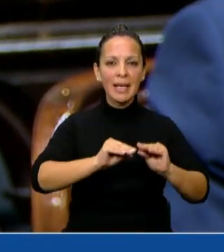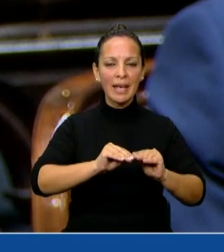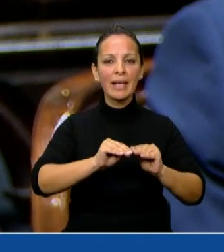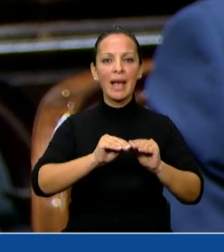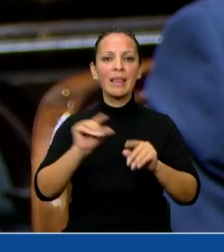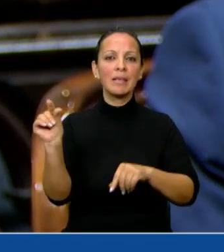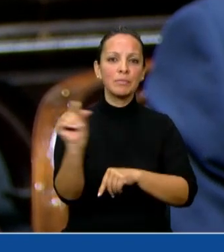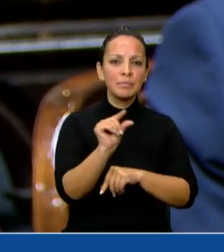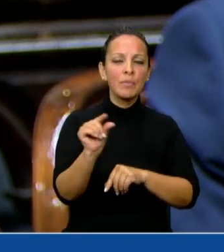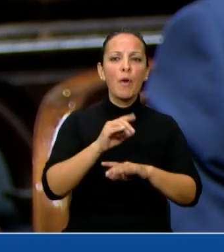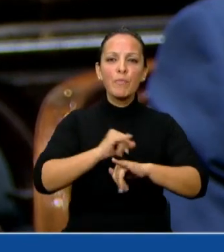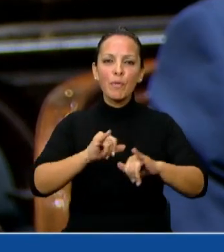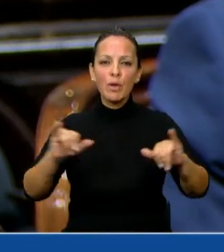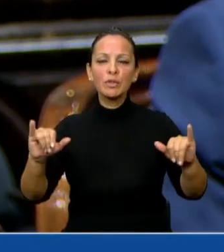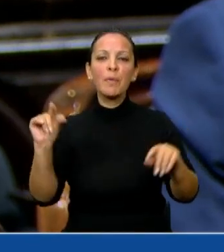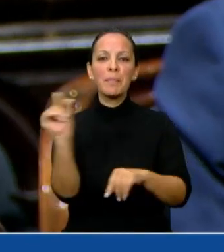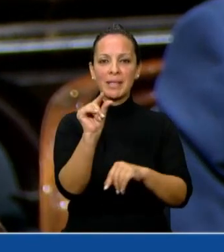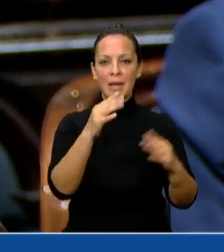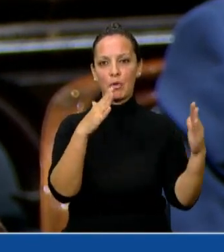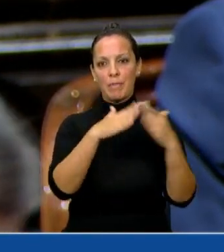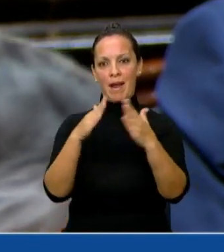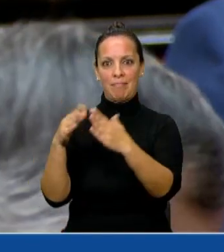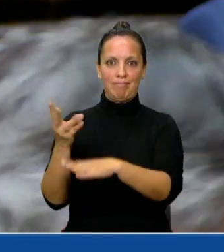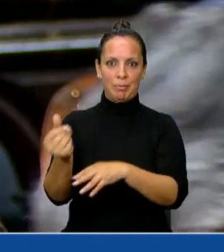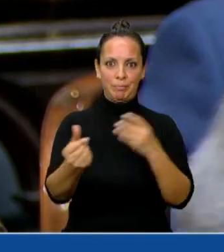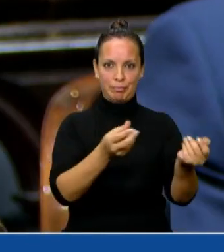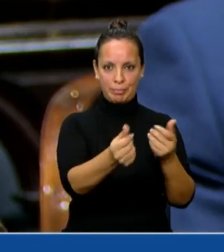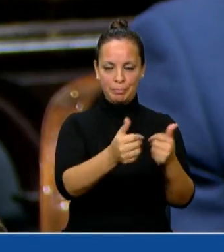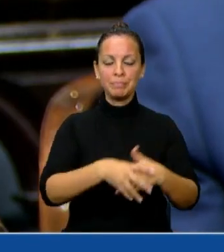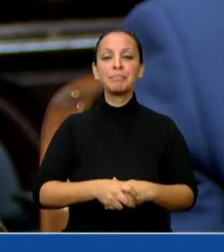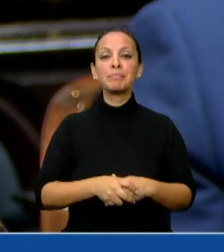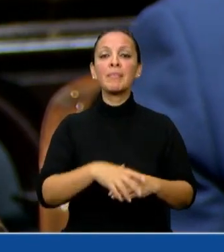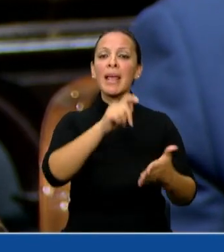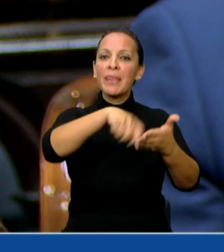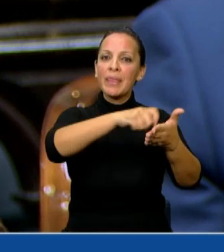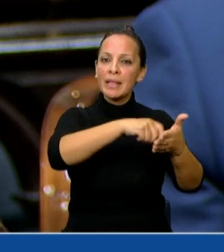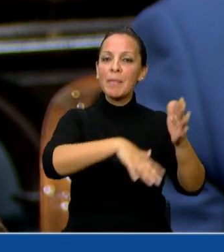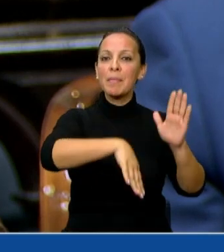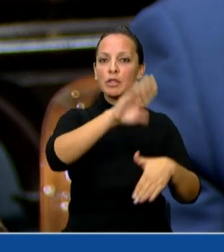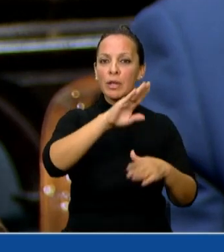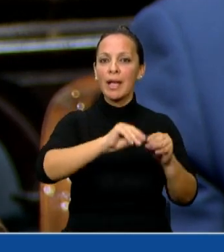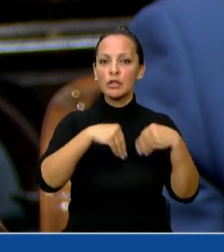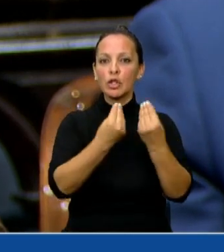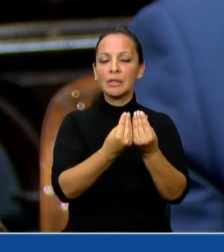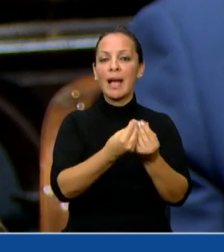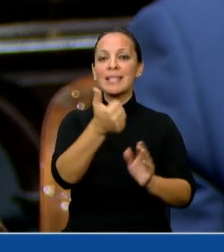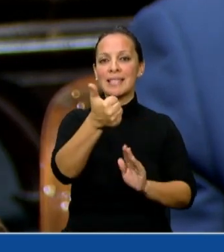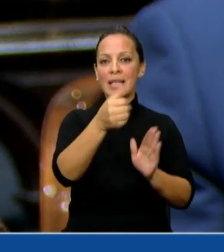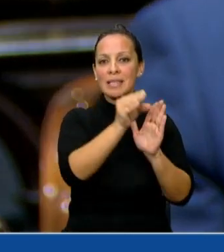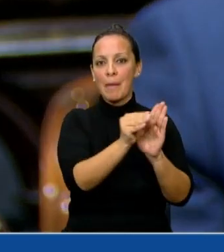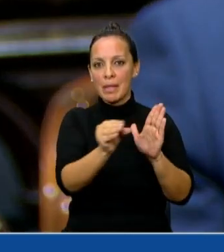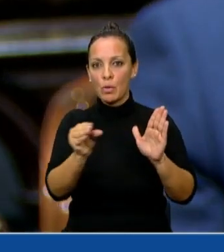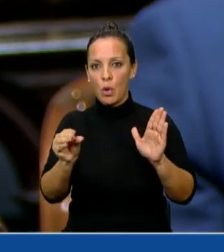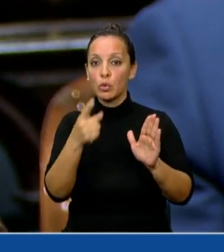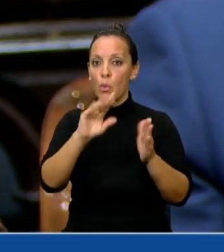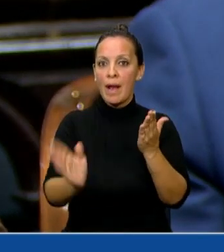y Promoción de Créditos Hipotecarios. El dictamen de mayoría cuenta con 6 capítulos y un anexo.